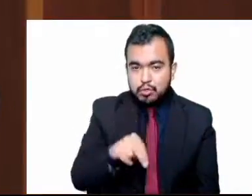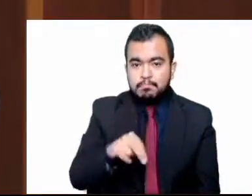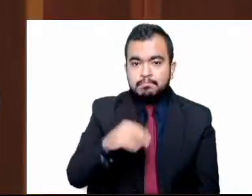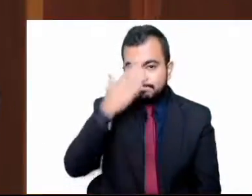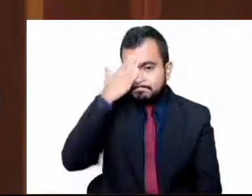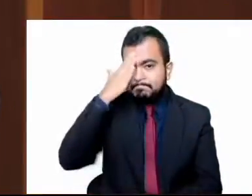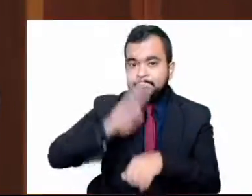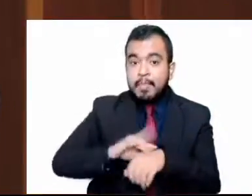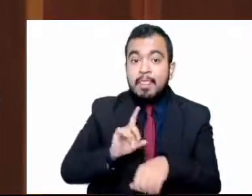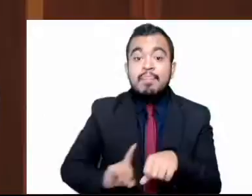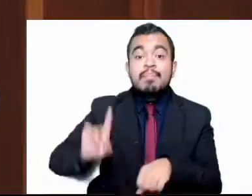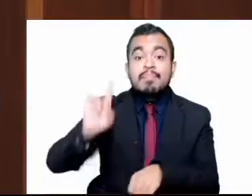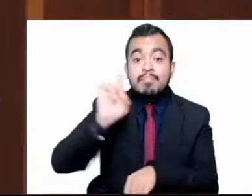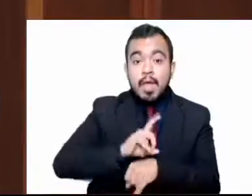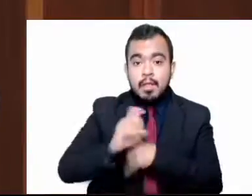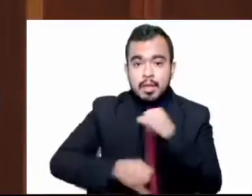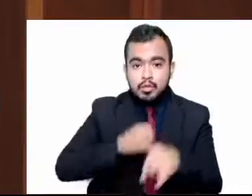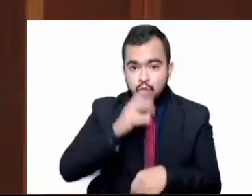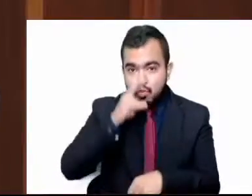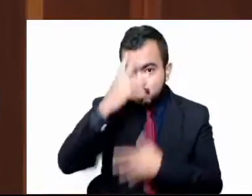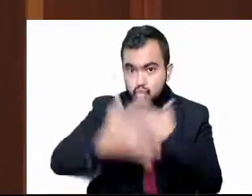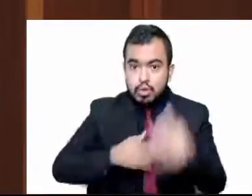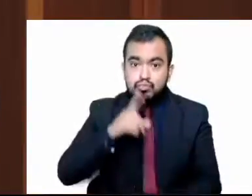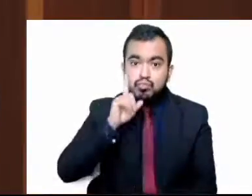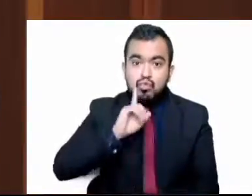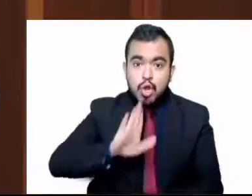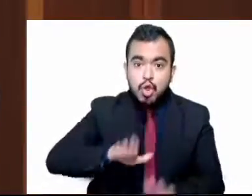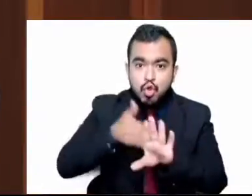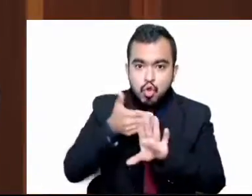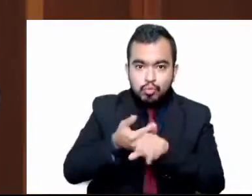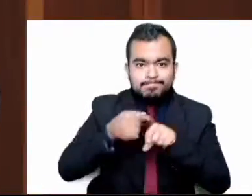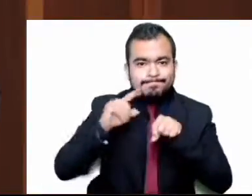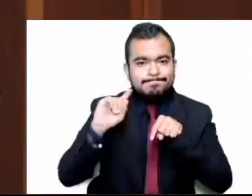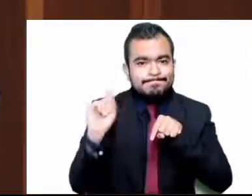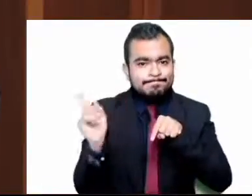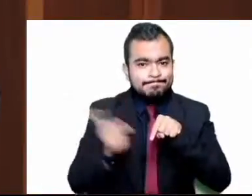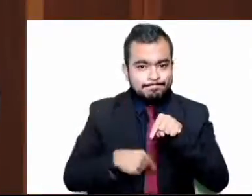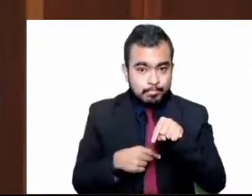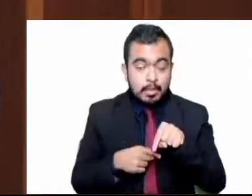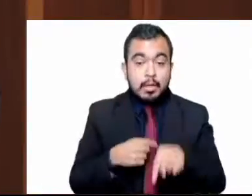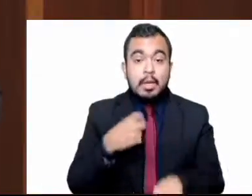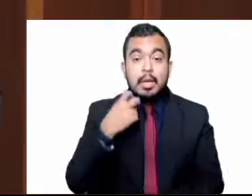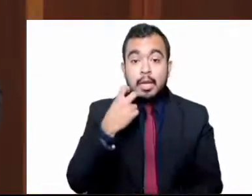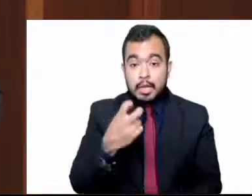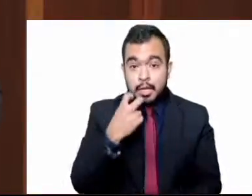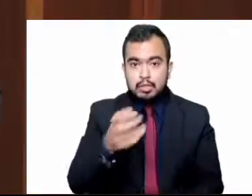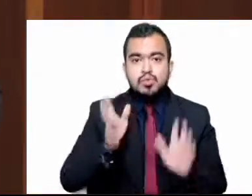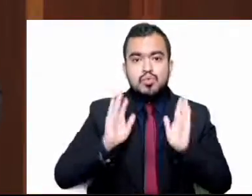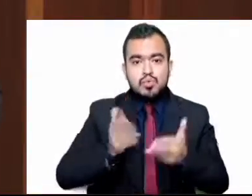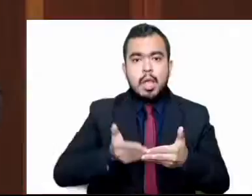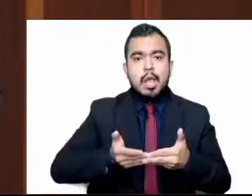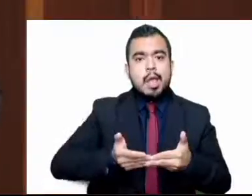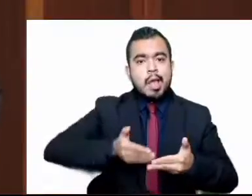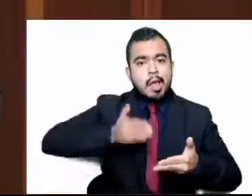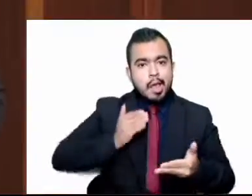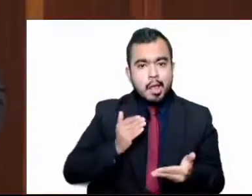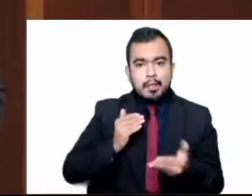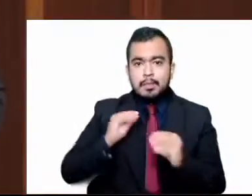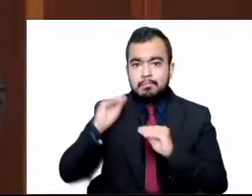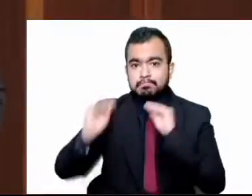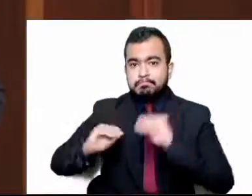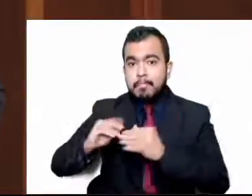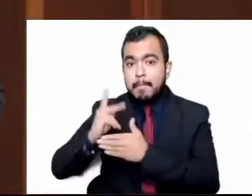Violencia contra la Mujer. Y a razón de esto, ya había planeado con la suficiente anticipación